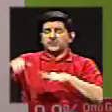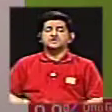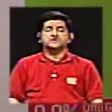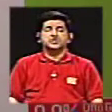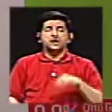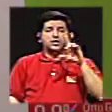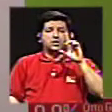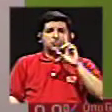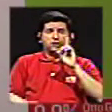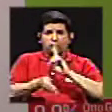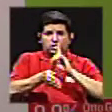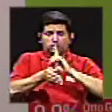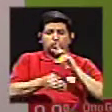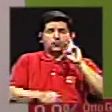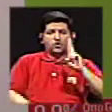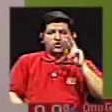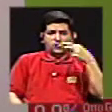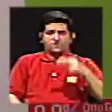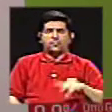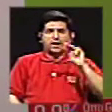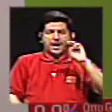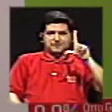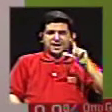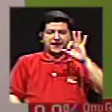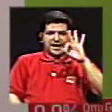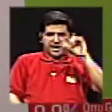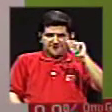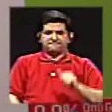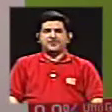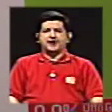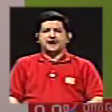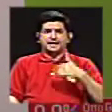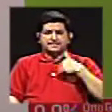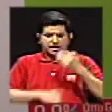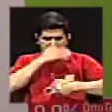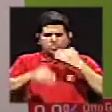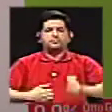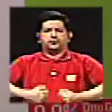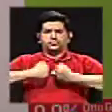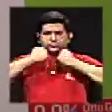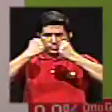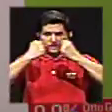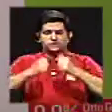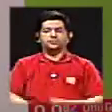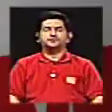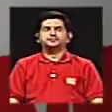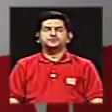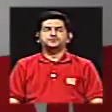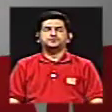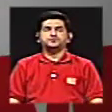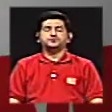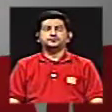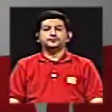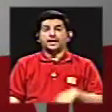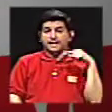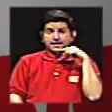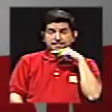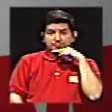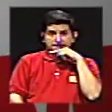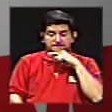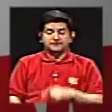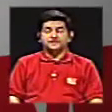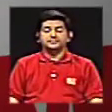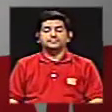Rodolfo Hernández, mientras que el Movimiento Libertario y el Frente Amplio tienden a fortalecerse. Además, el Partido Liberación Nacional